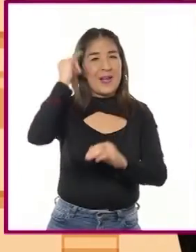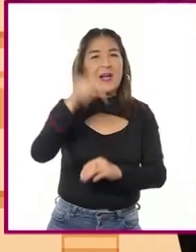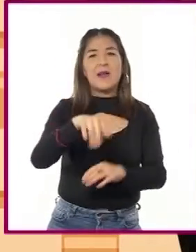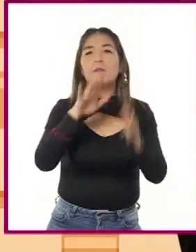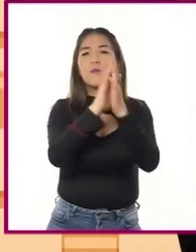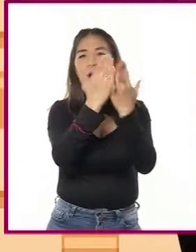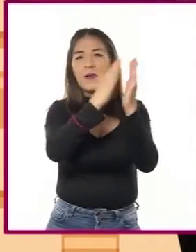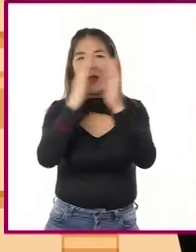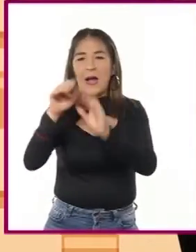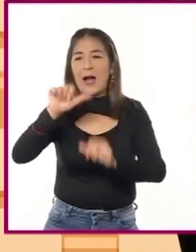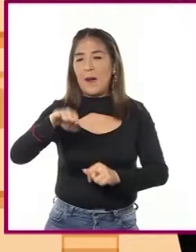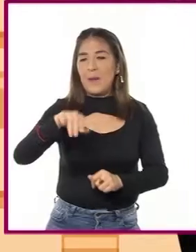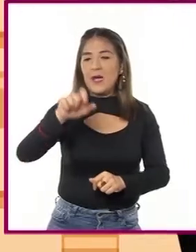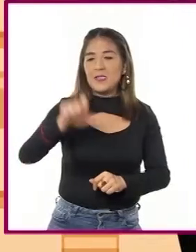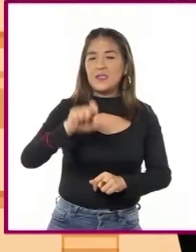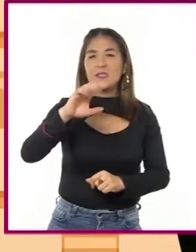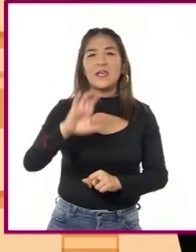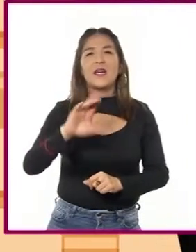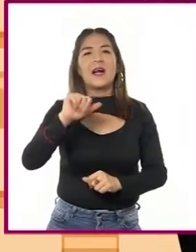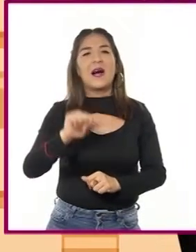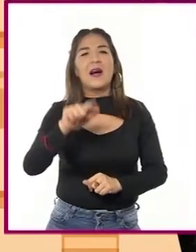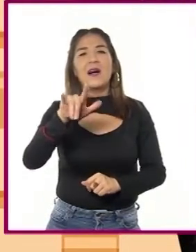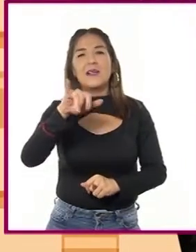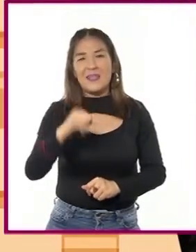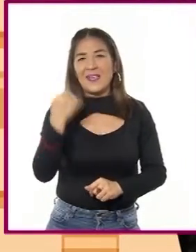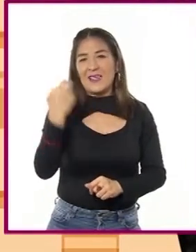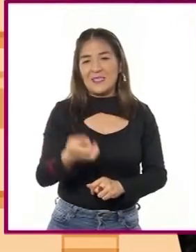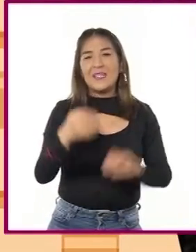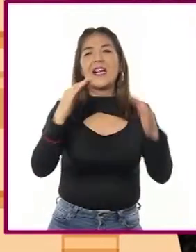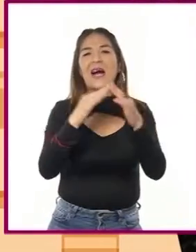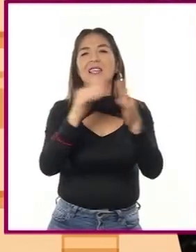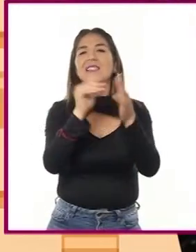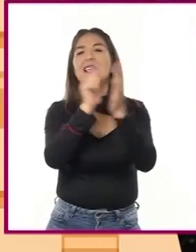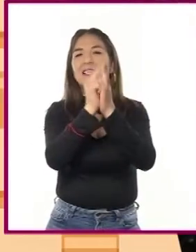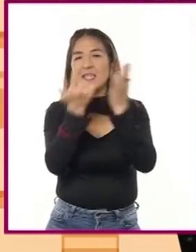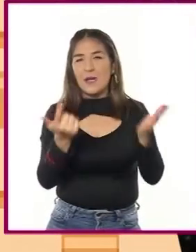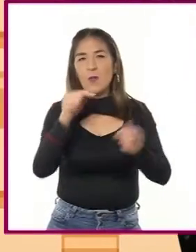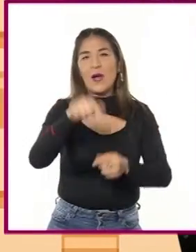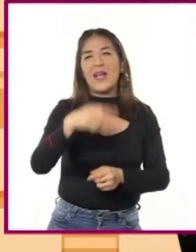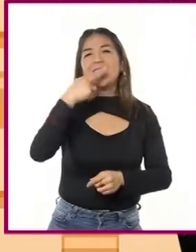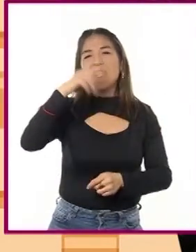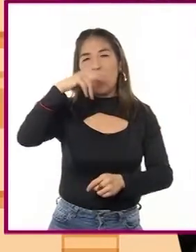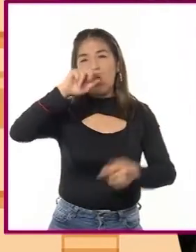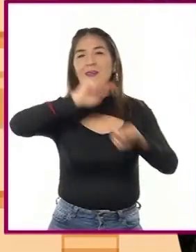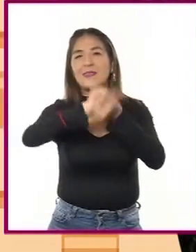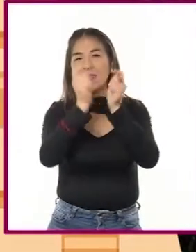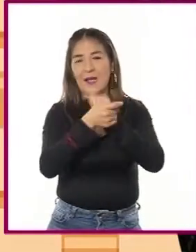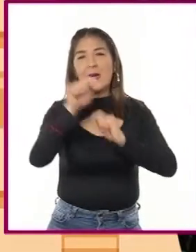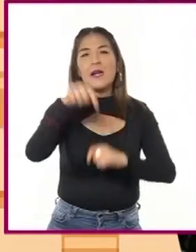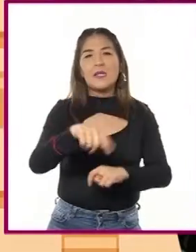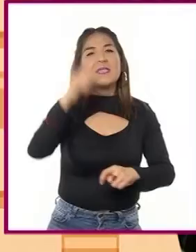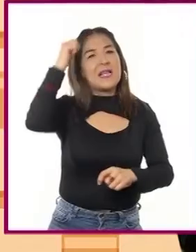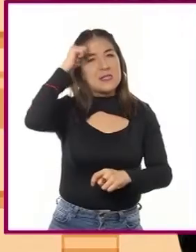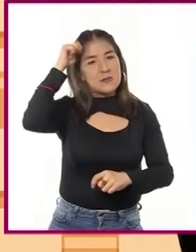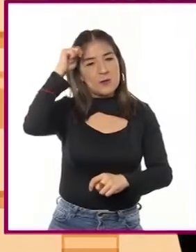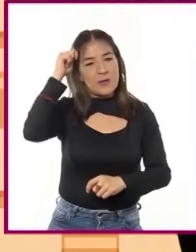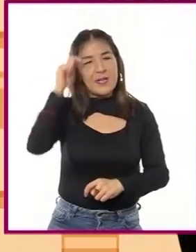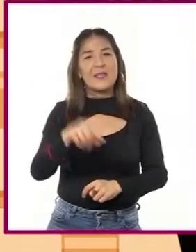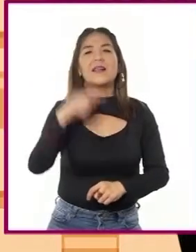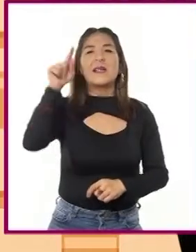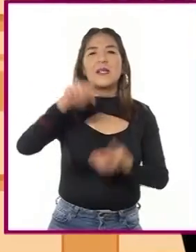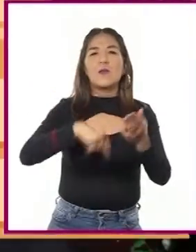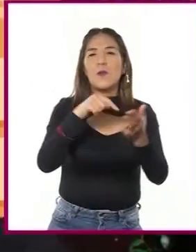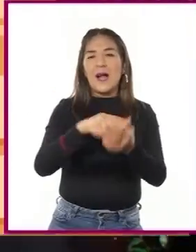llamadas Amaxcali o Casa del Libro en náhuatl. Se ubicaban en centros culturales y políticos como Texcoco y